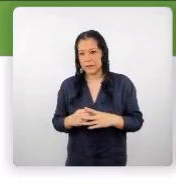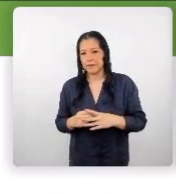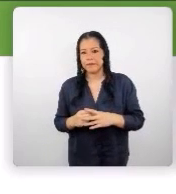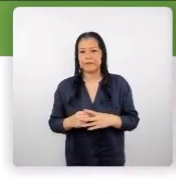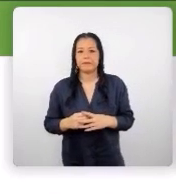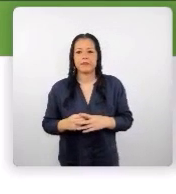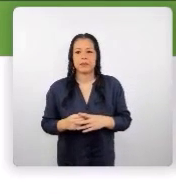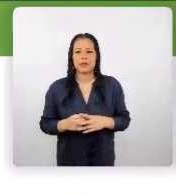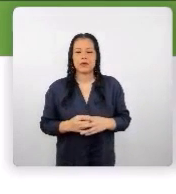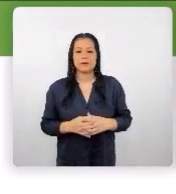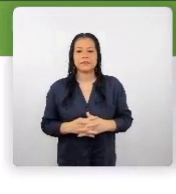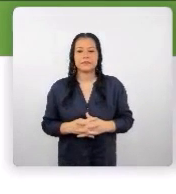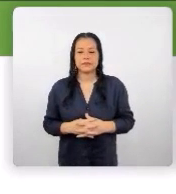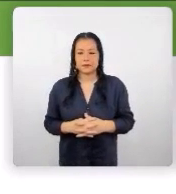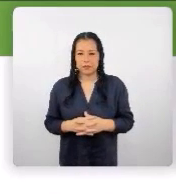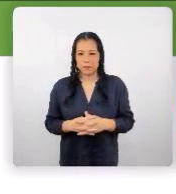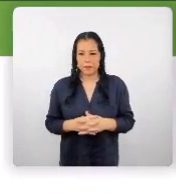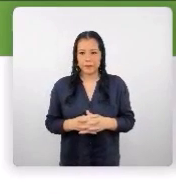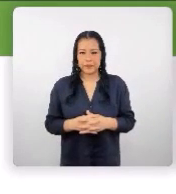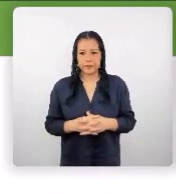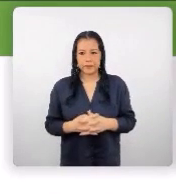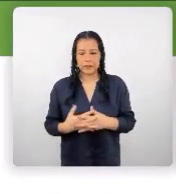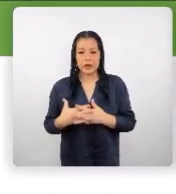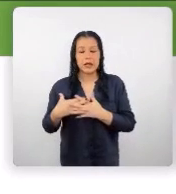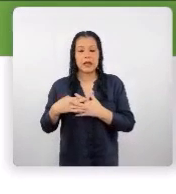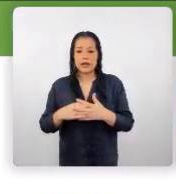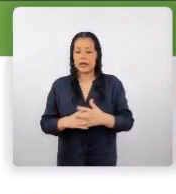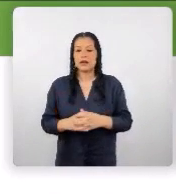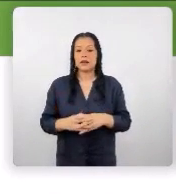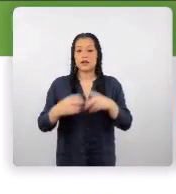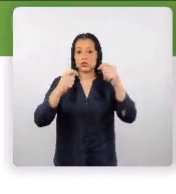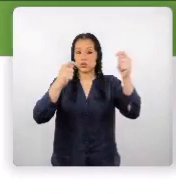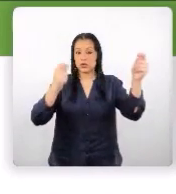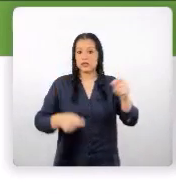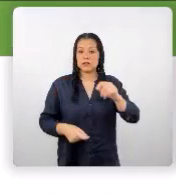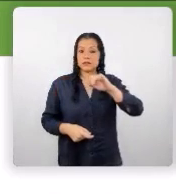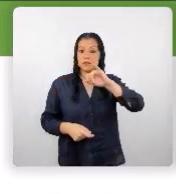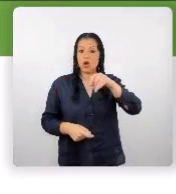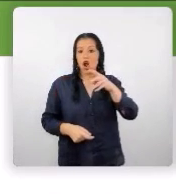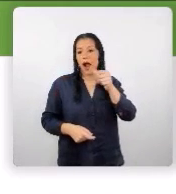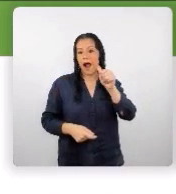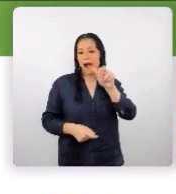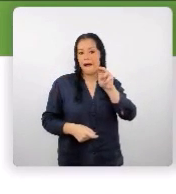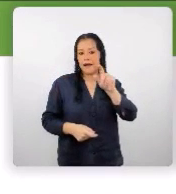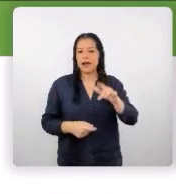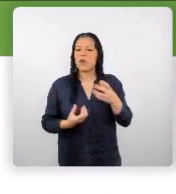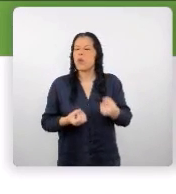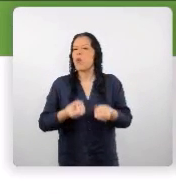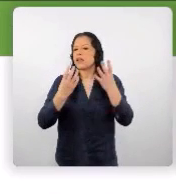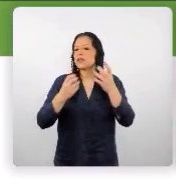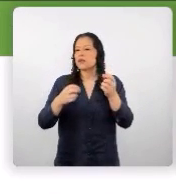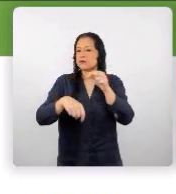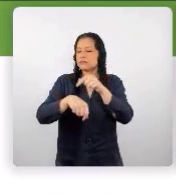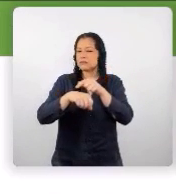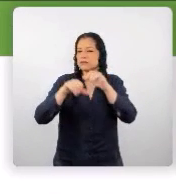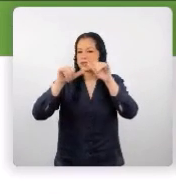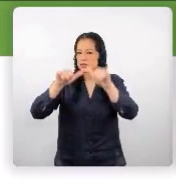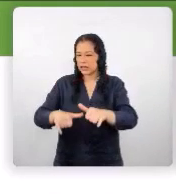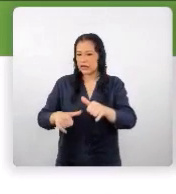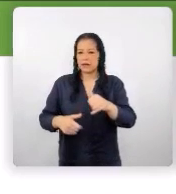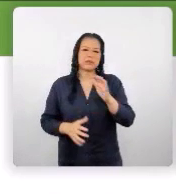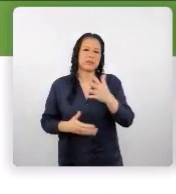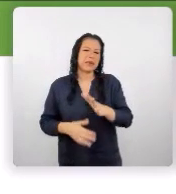es el turismo halal. El promedio de estadía es 17